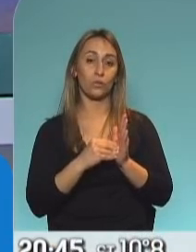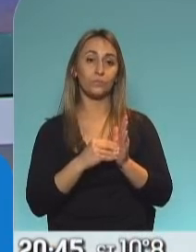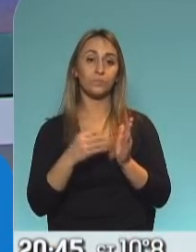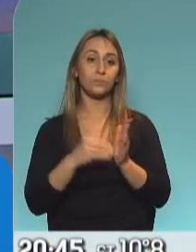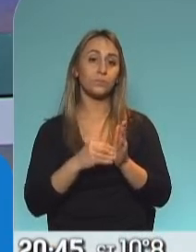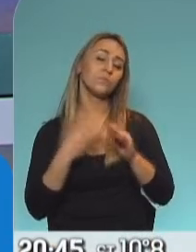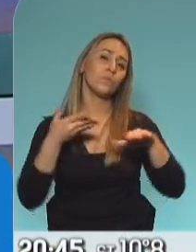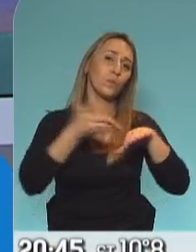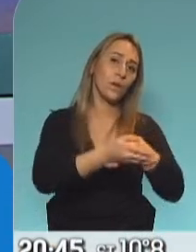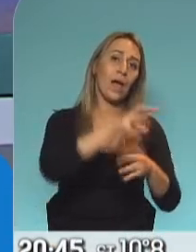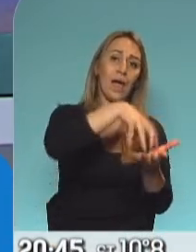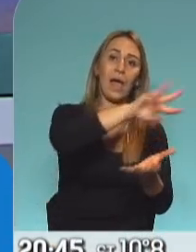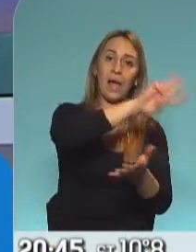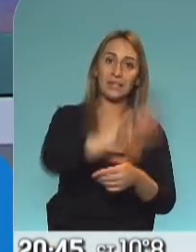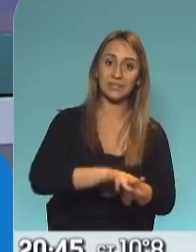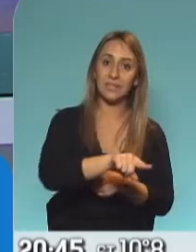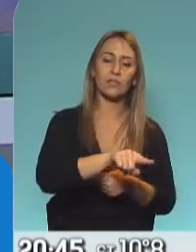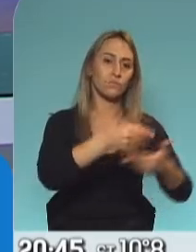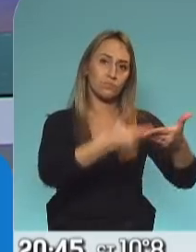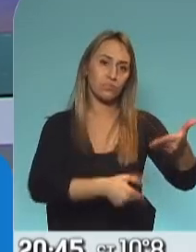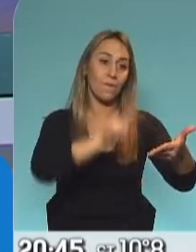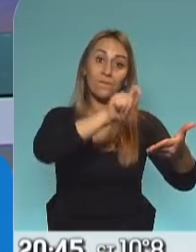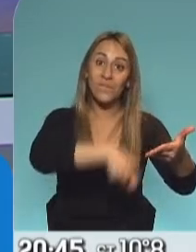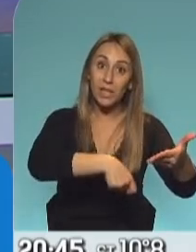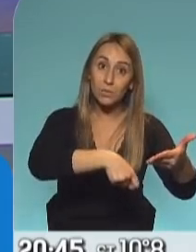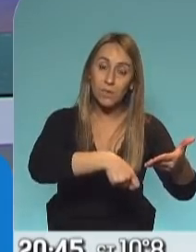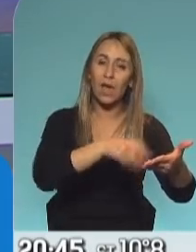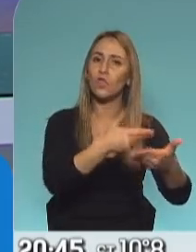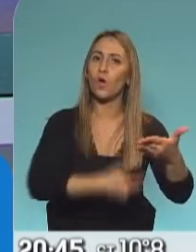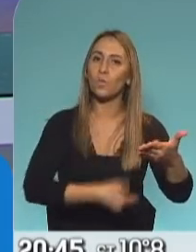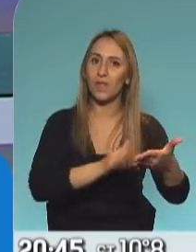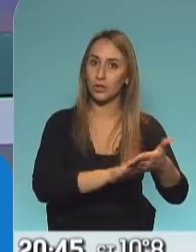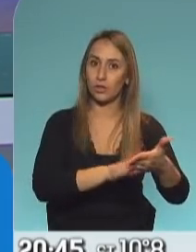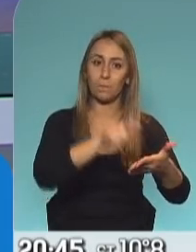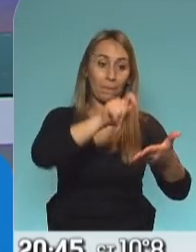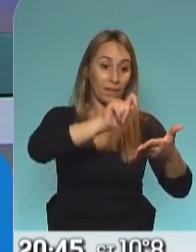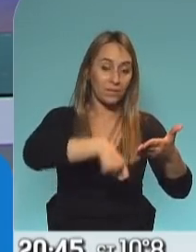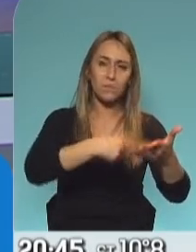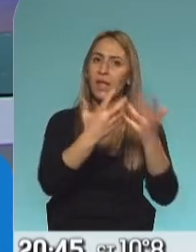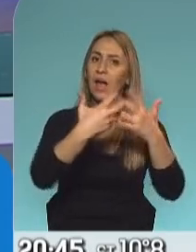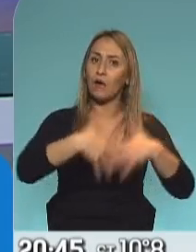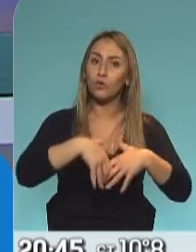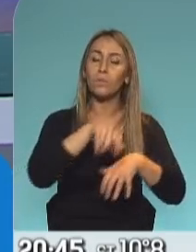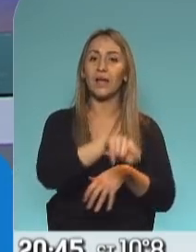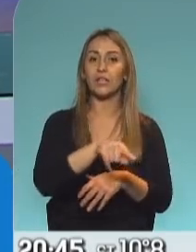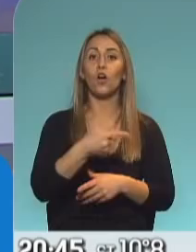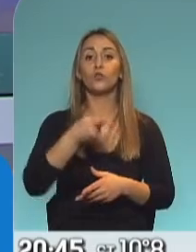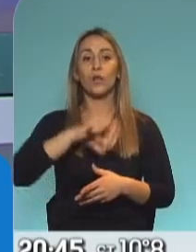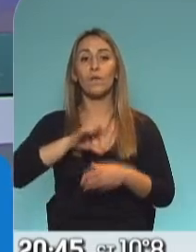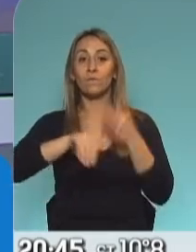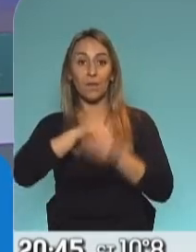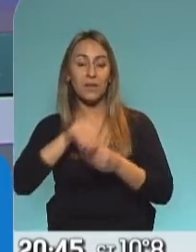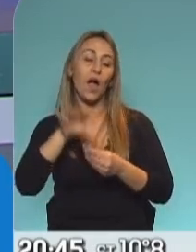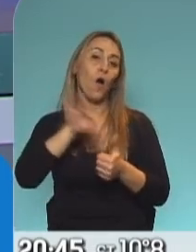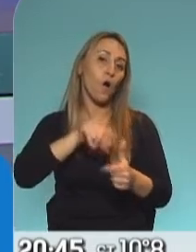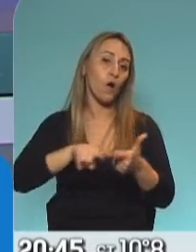a las oficinas de ANSES, que se acerque, que firme esa declaración jurada y enseguida esa asignación universal o ese salario familiar lo empieza a